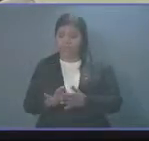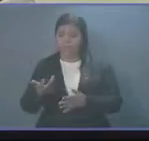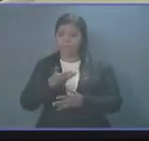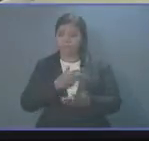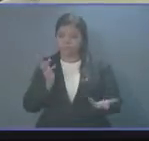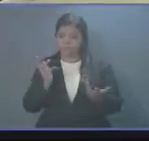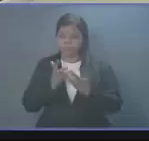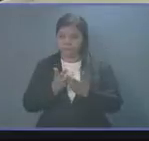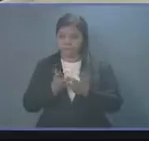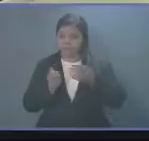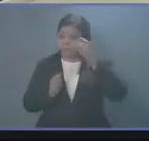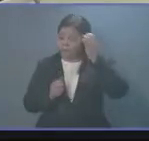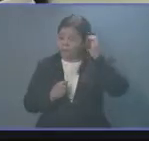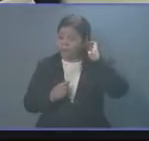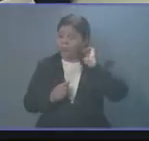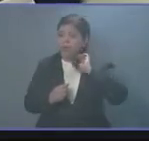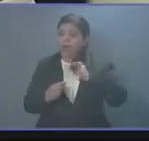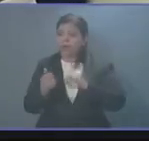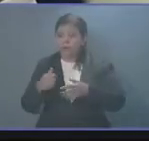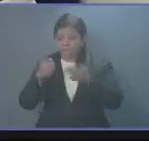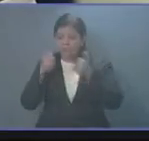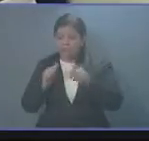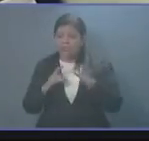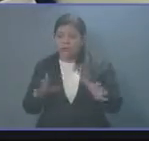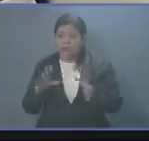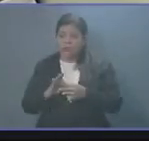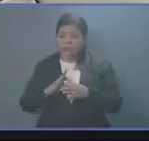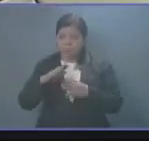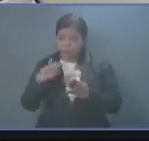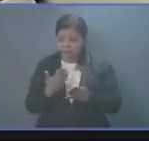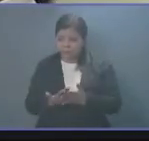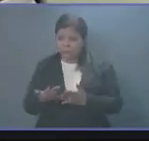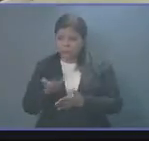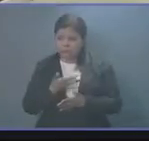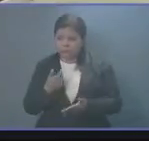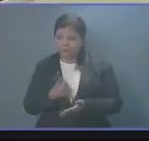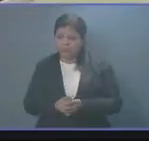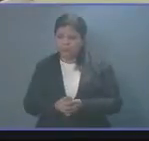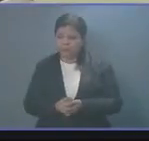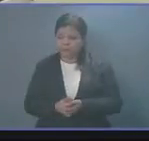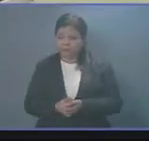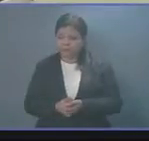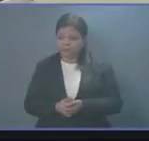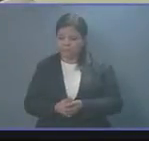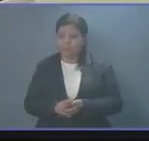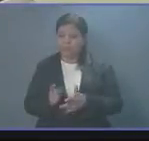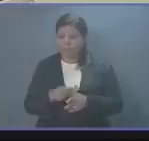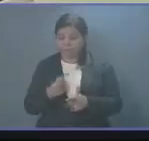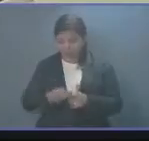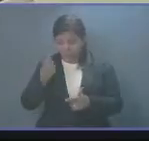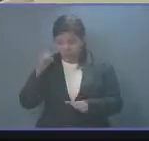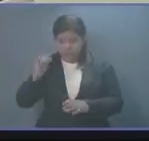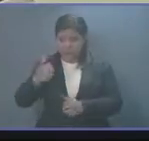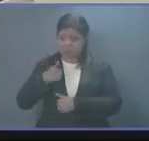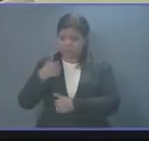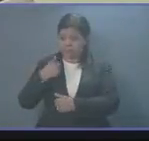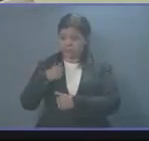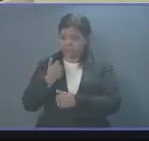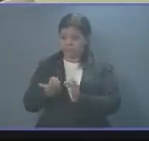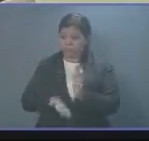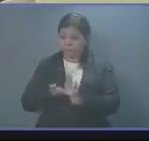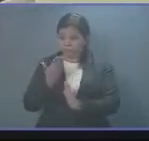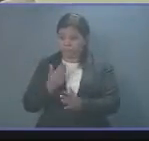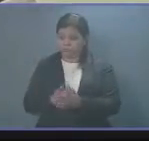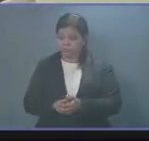formar parte de la Junta Directiva del Instituto Administrador de los Beneficios y Prestaciones Sociales para los Veteranos Militares de la Fuerza Armada y del Servicio